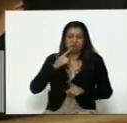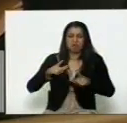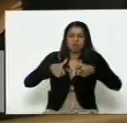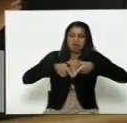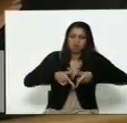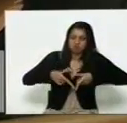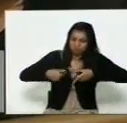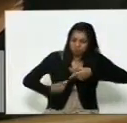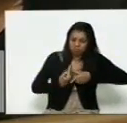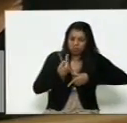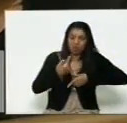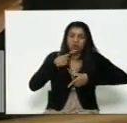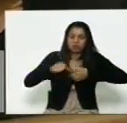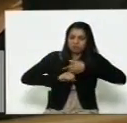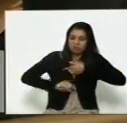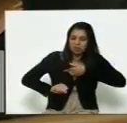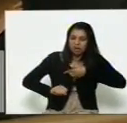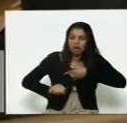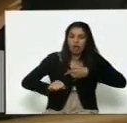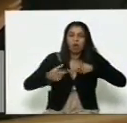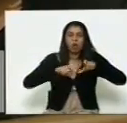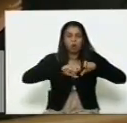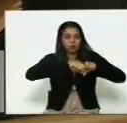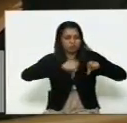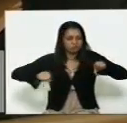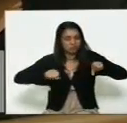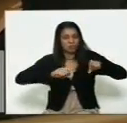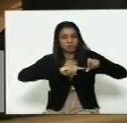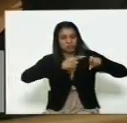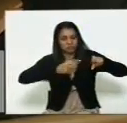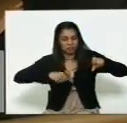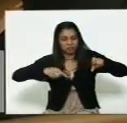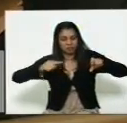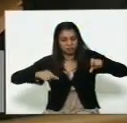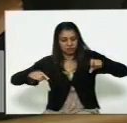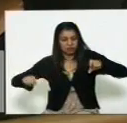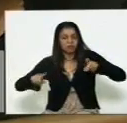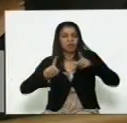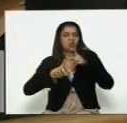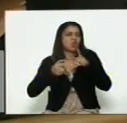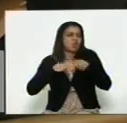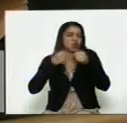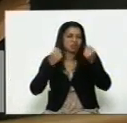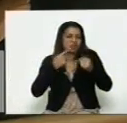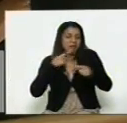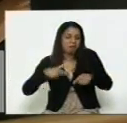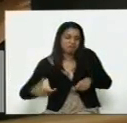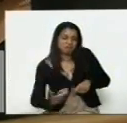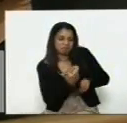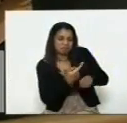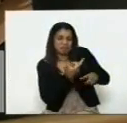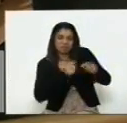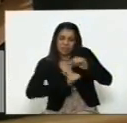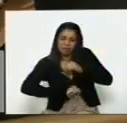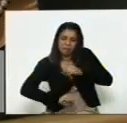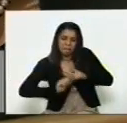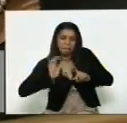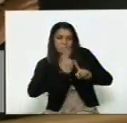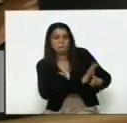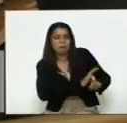uterino, despegue de membranas y amniotomía para la inducción del trabajo de